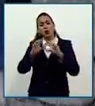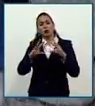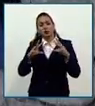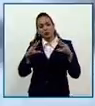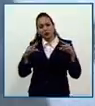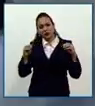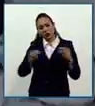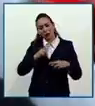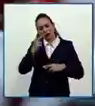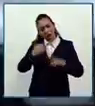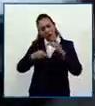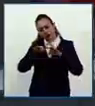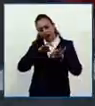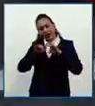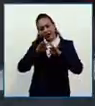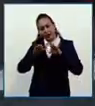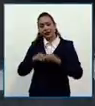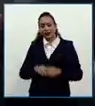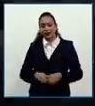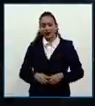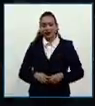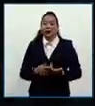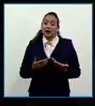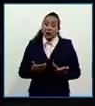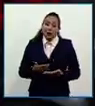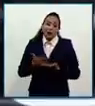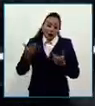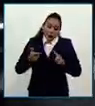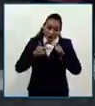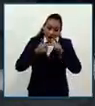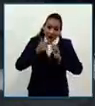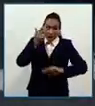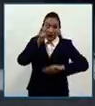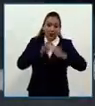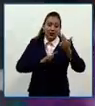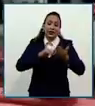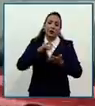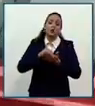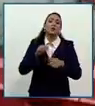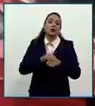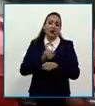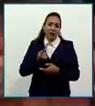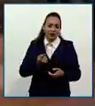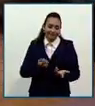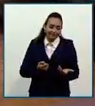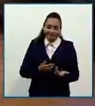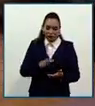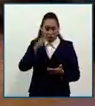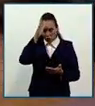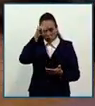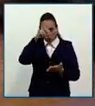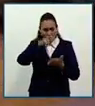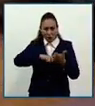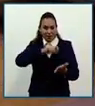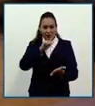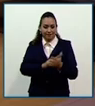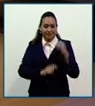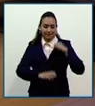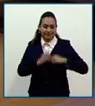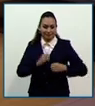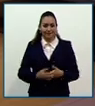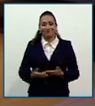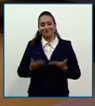de trabajo, donde mantienen los plantones para exigir que se eche abajo esta reforma al Poder Judicial. Es la